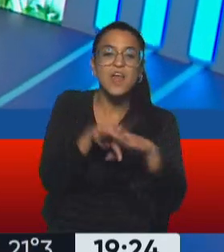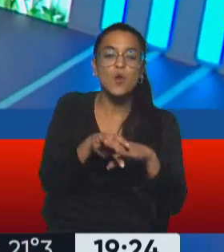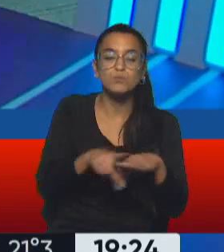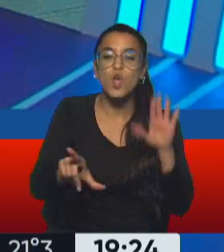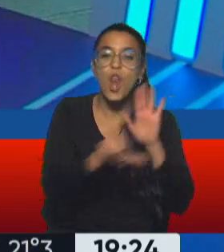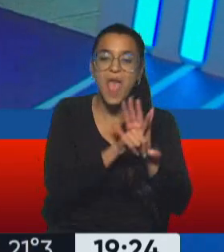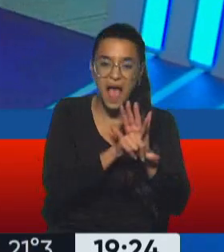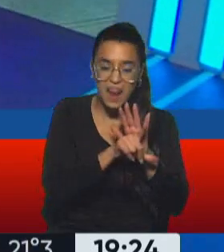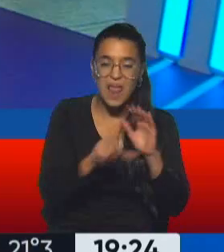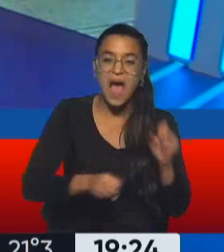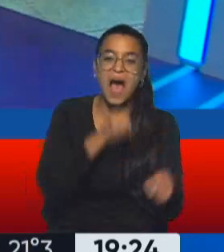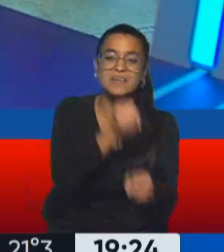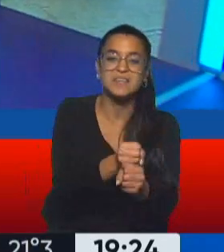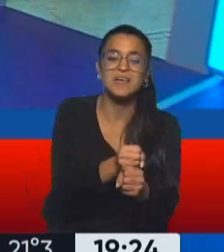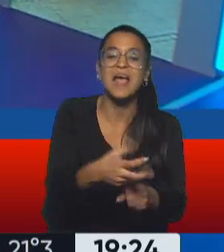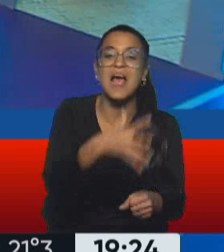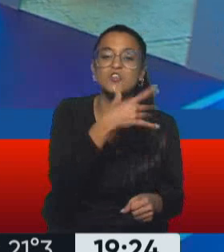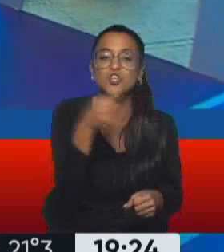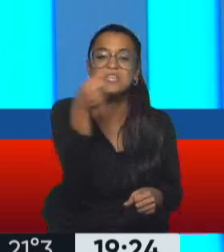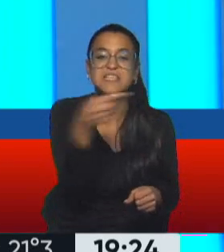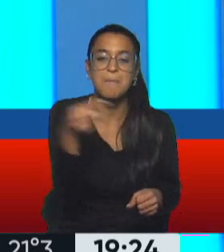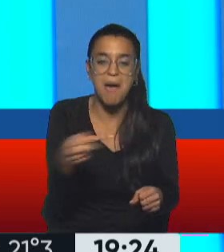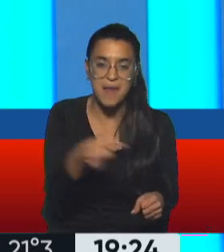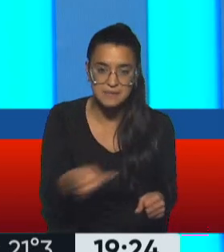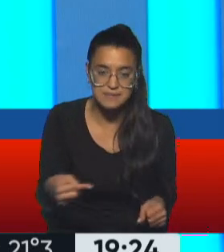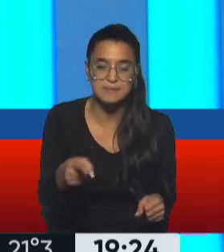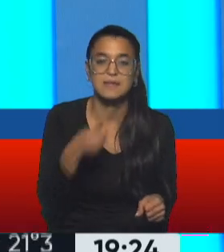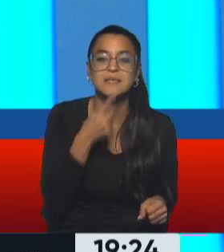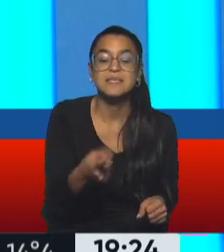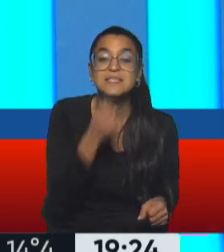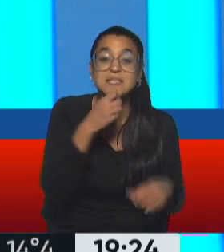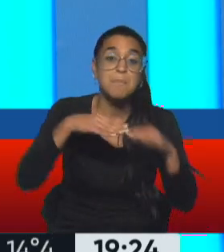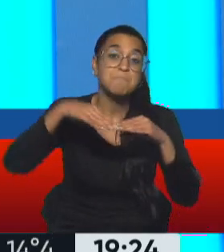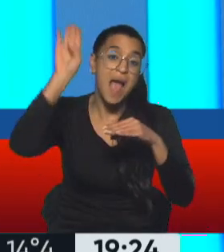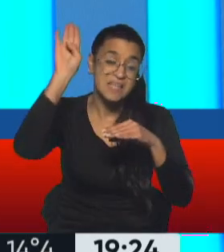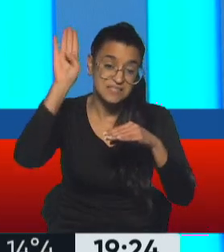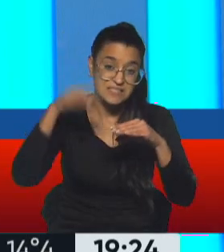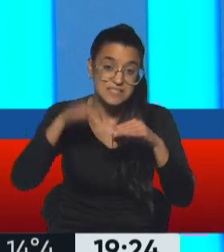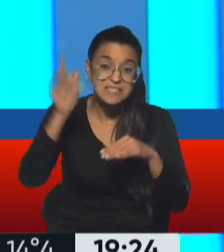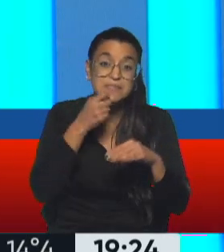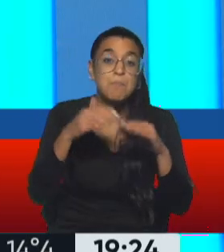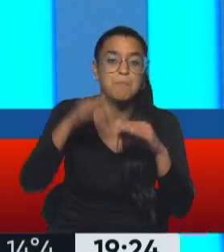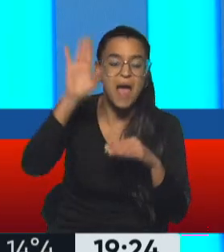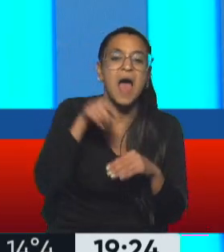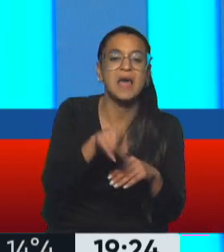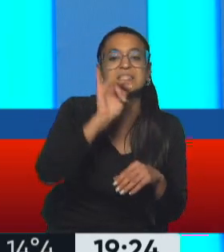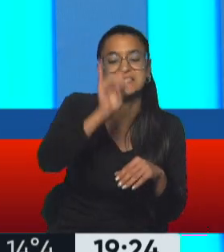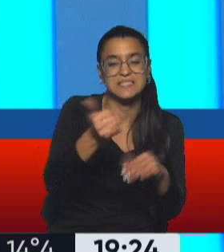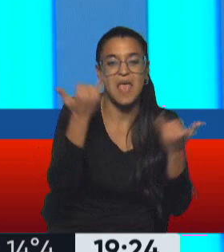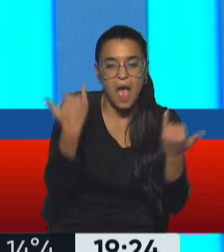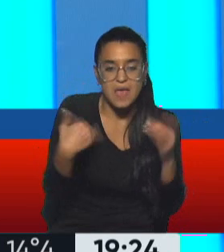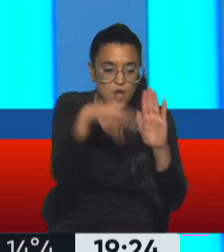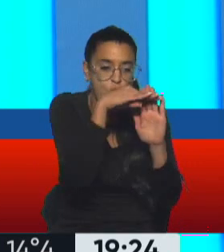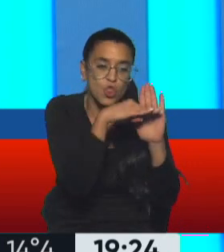no es punible hasta las 14 semanas. Y cuando se supera ese valladar, entonces hay una serie de